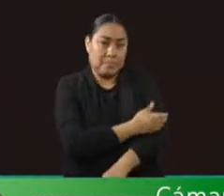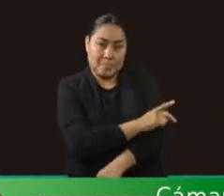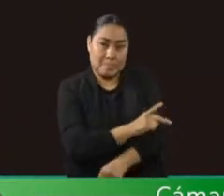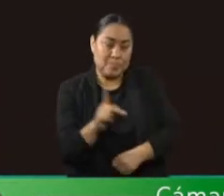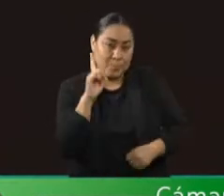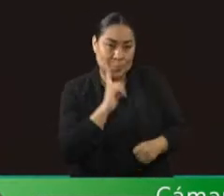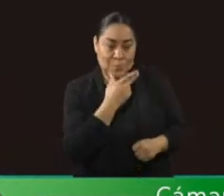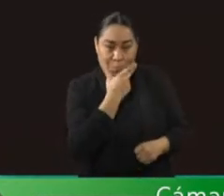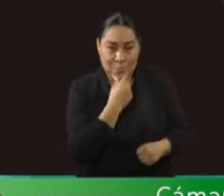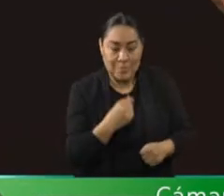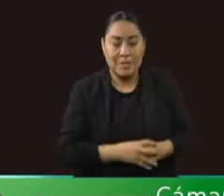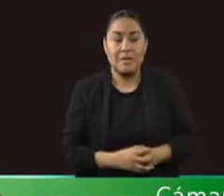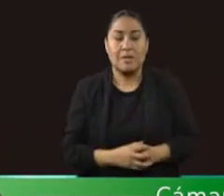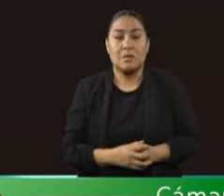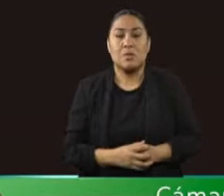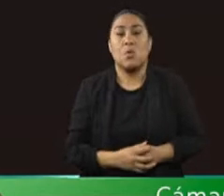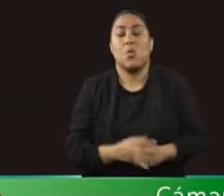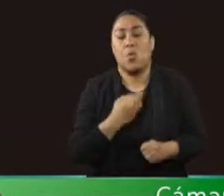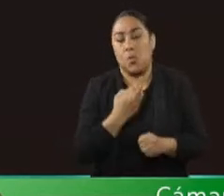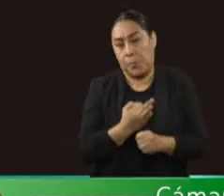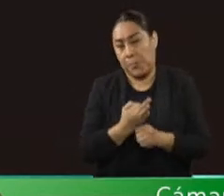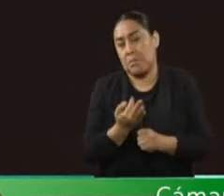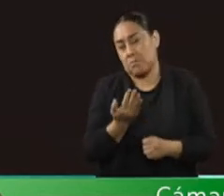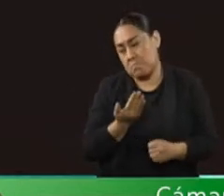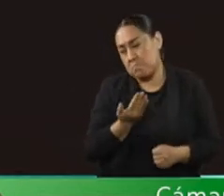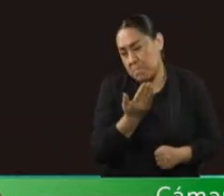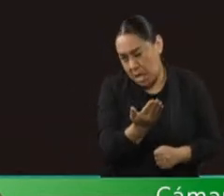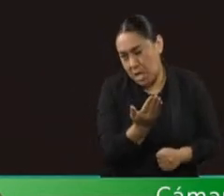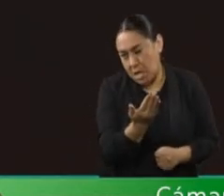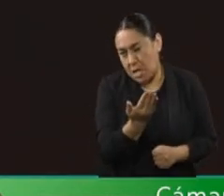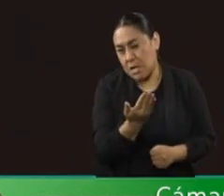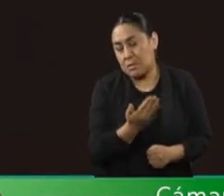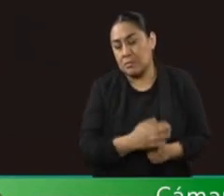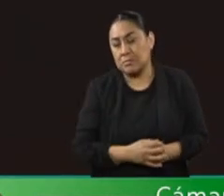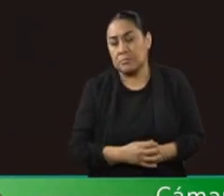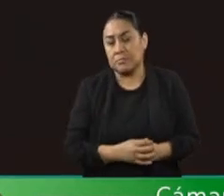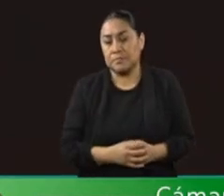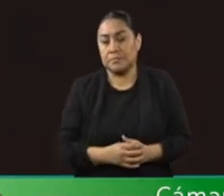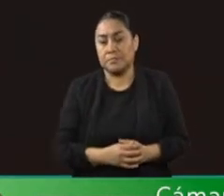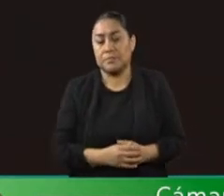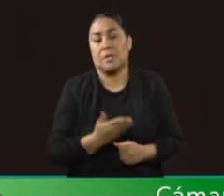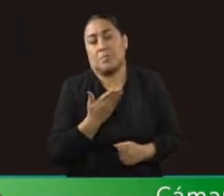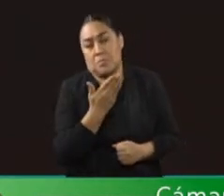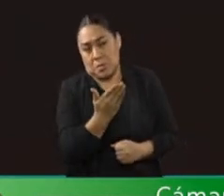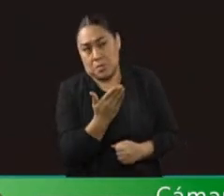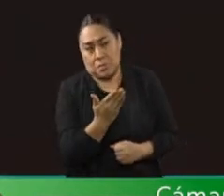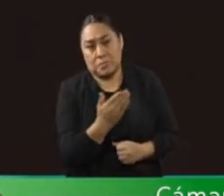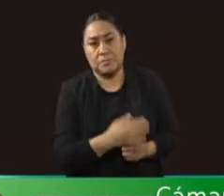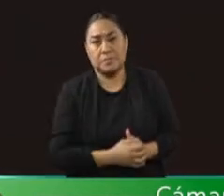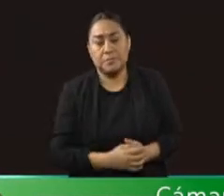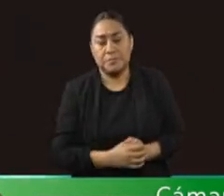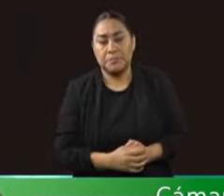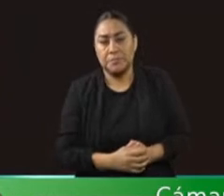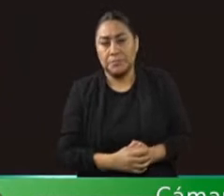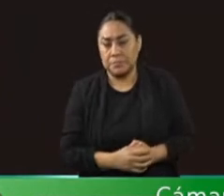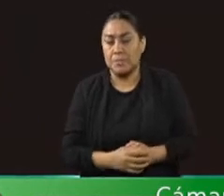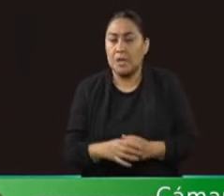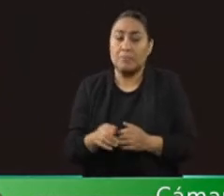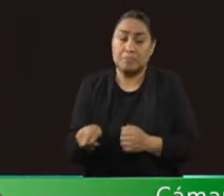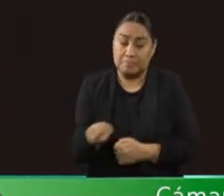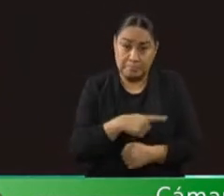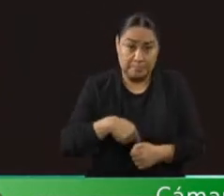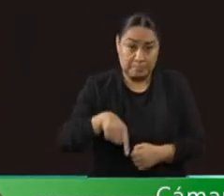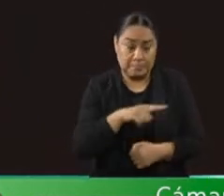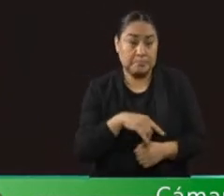compañeros pedimos Desde luego concluya por favor diputado de la banc concluyo presidente el voto de la